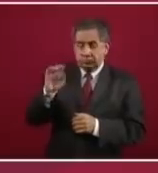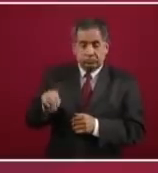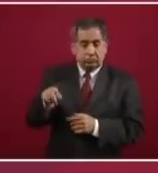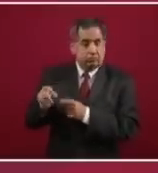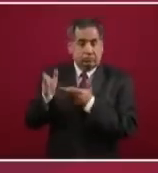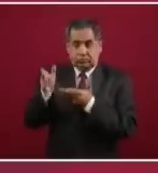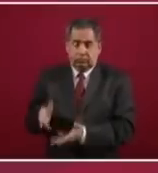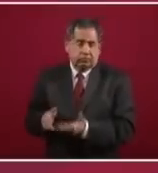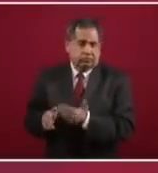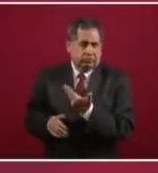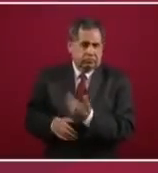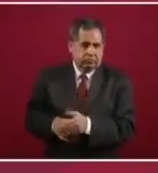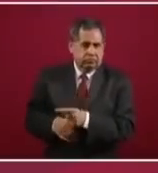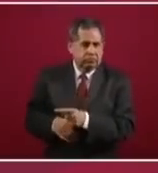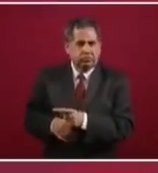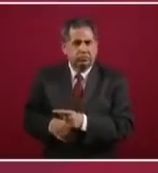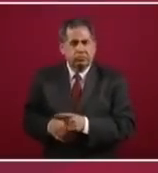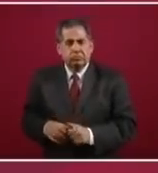es